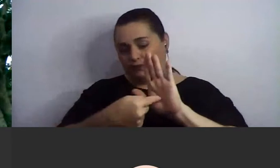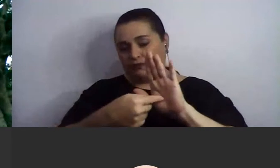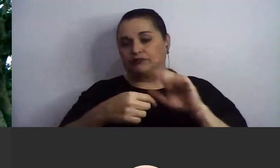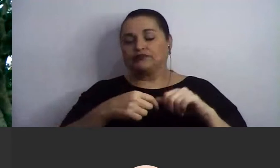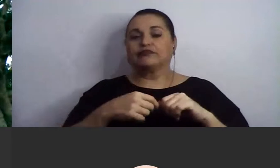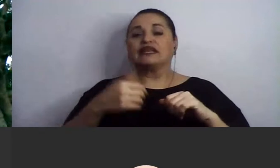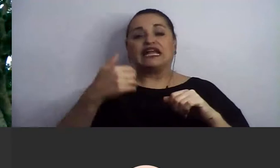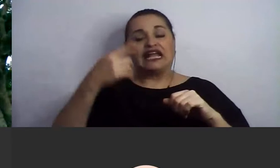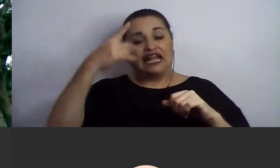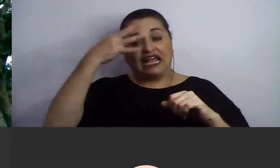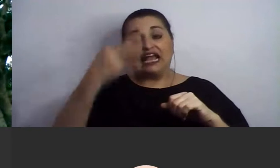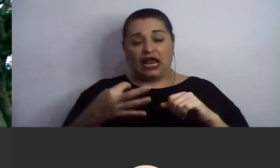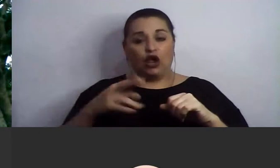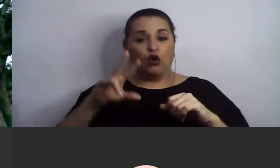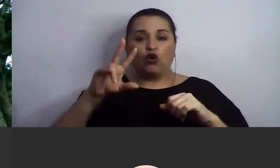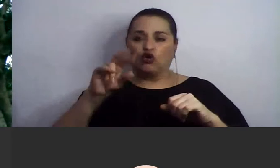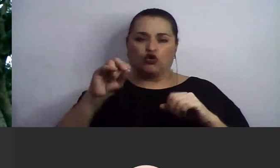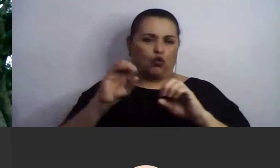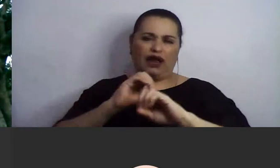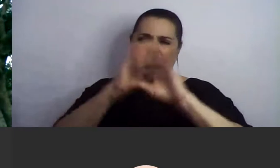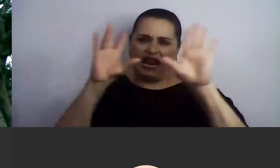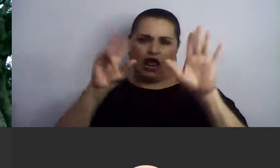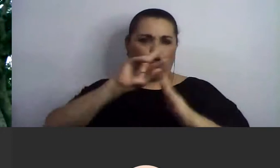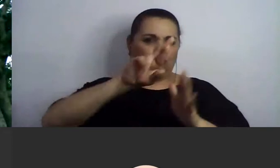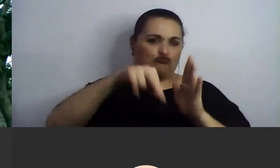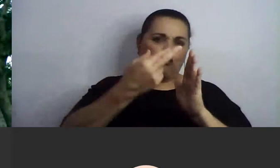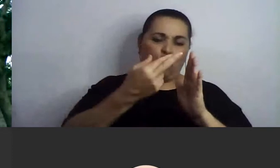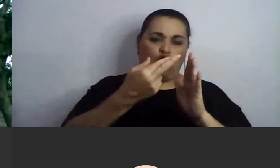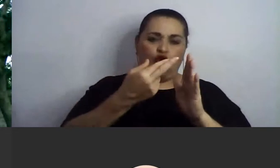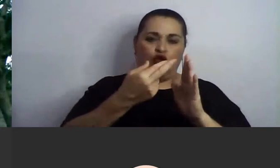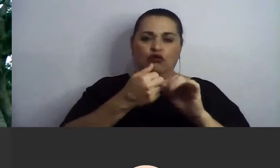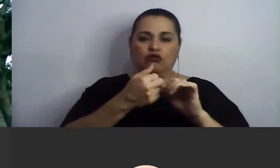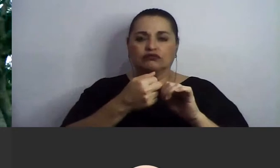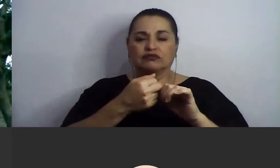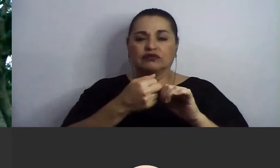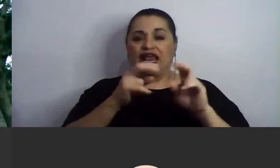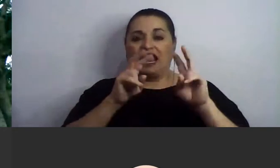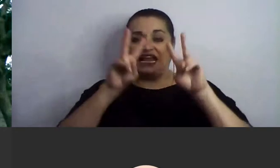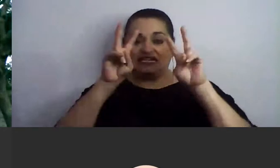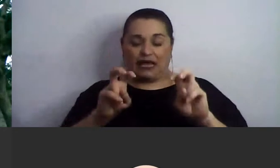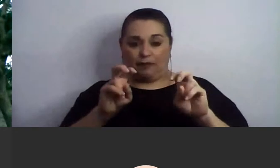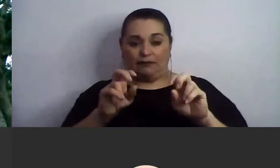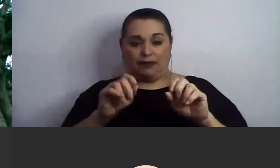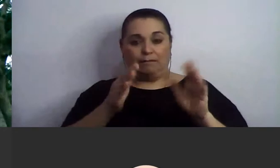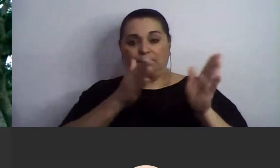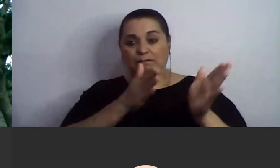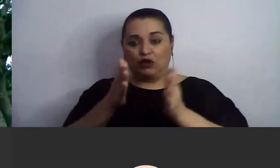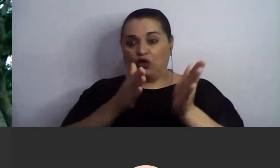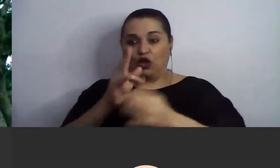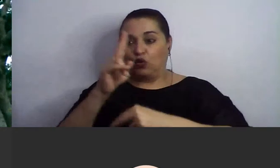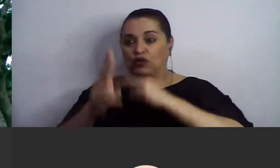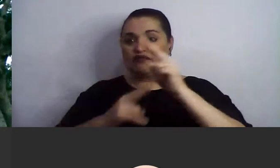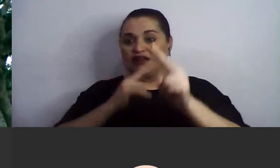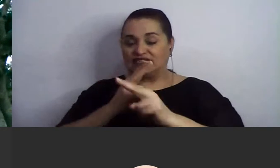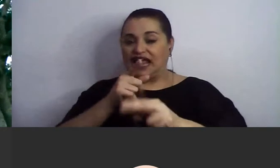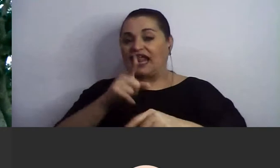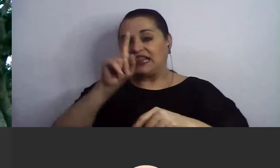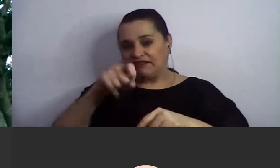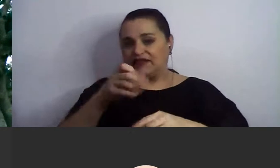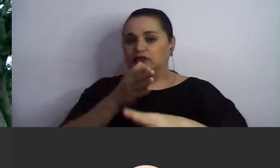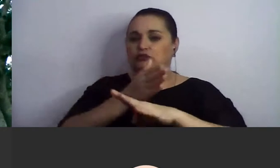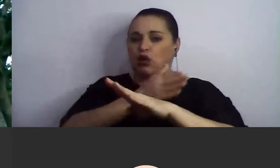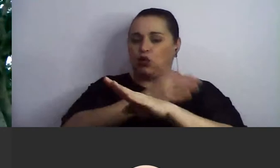sí creo que no ha sido tan claro el rol de ellos en cuanto al examen periódico universal y creo que sí es un aspecto a mejorar con